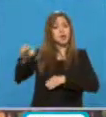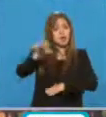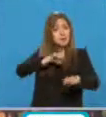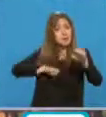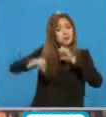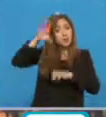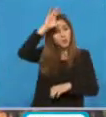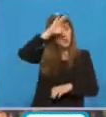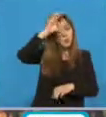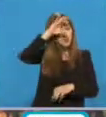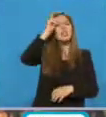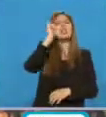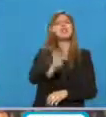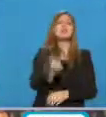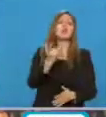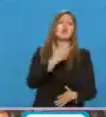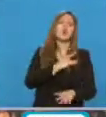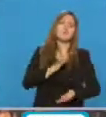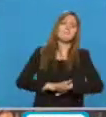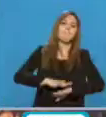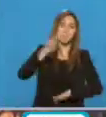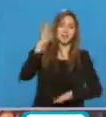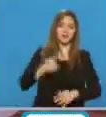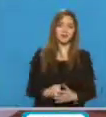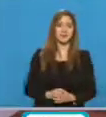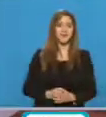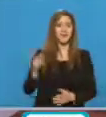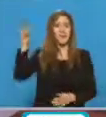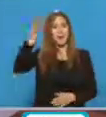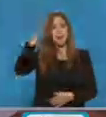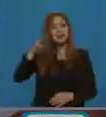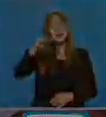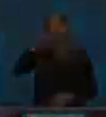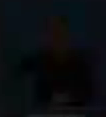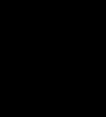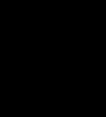corazón. Claro está. Ahí está. Maestra Marcela Jiménez, muchas gracias por Gracias a acompañarnos. ustedes.